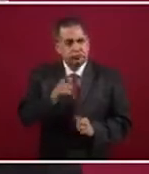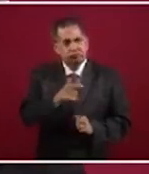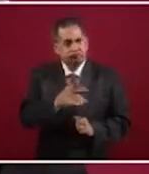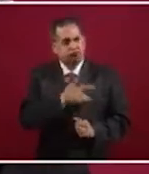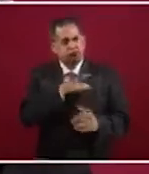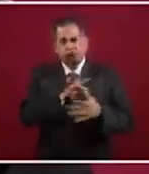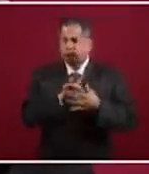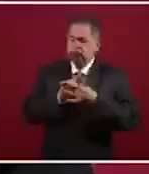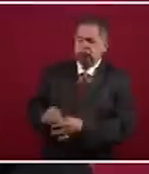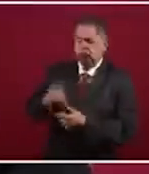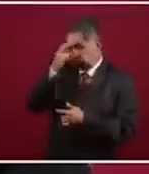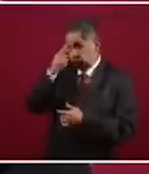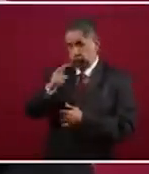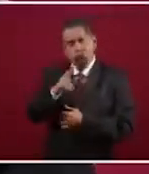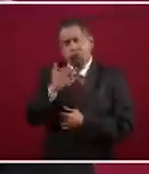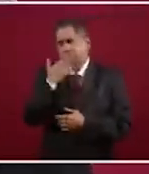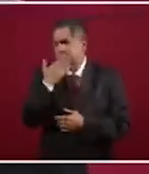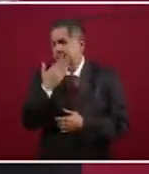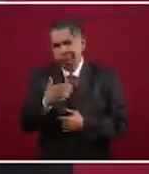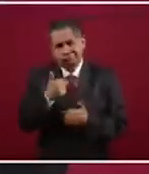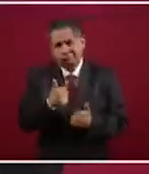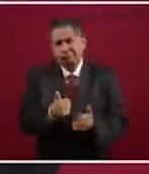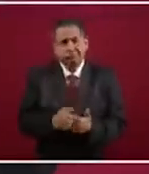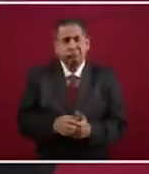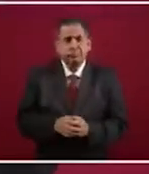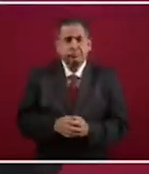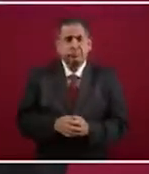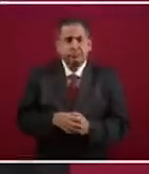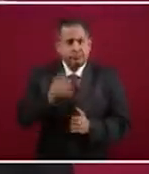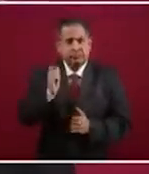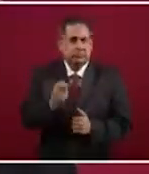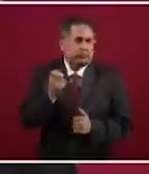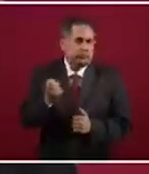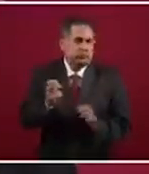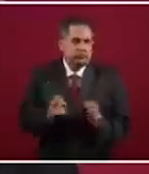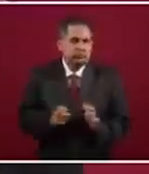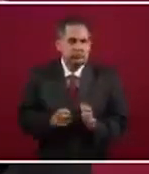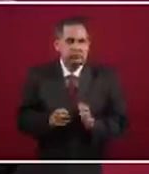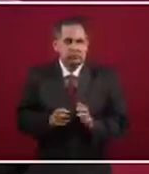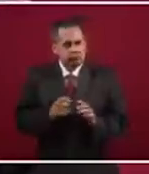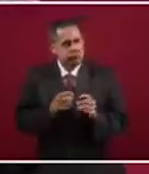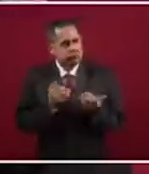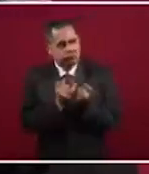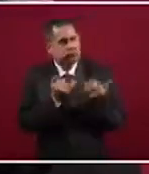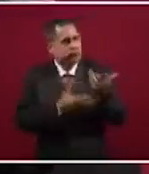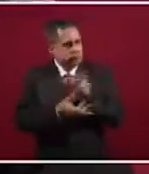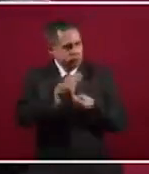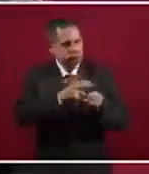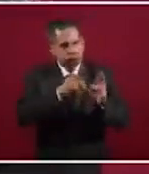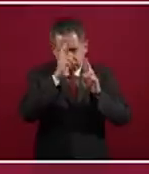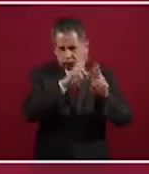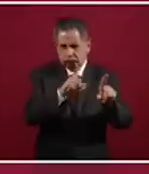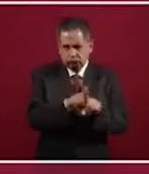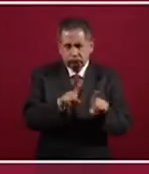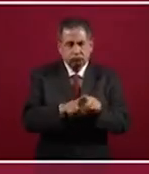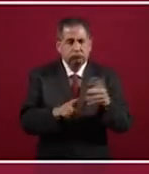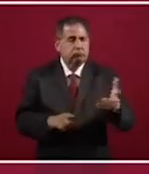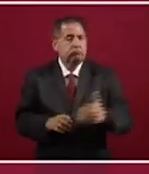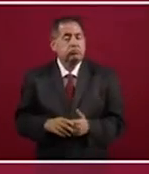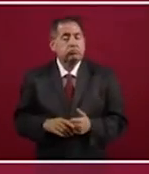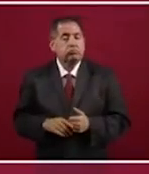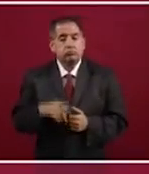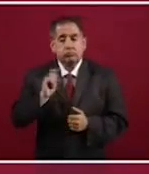solidario con México. Y así lo tratamos nosotros. En el caso